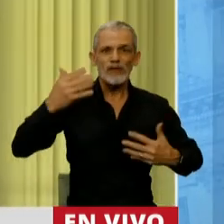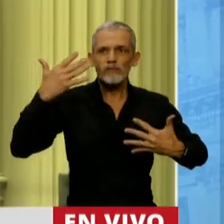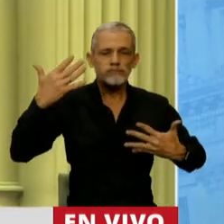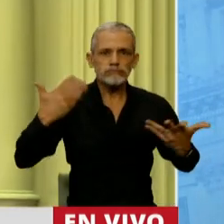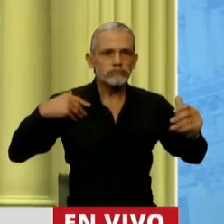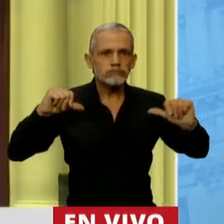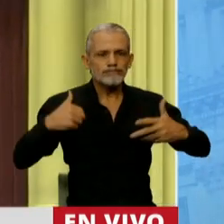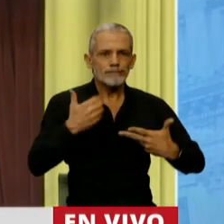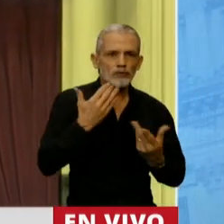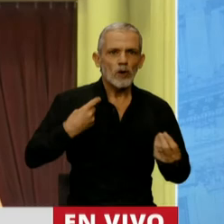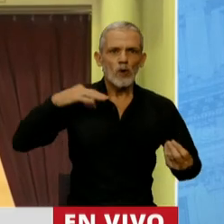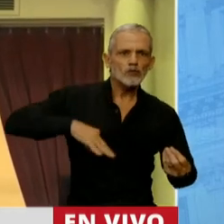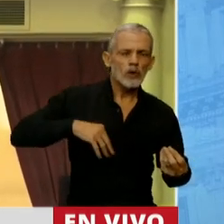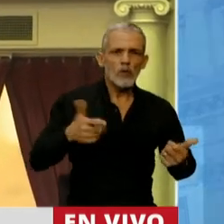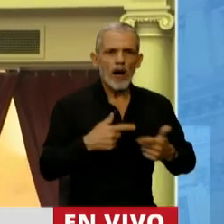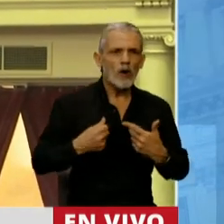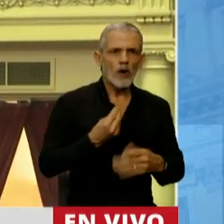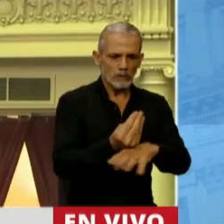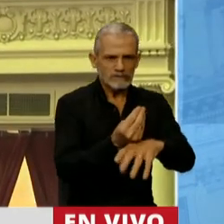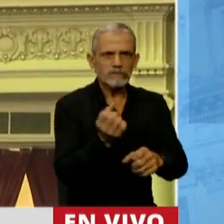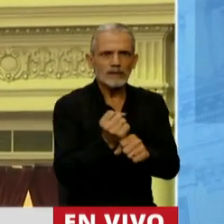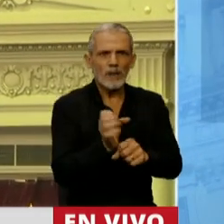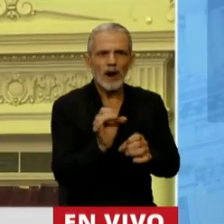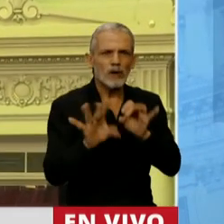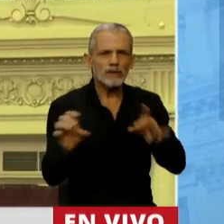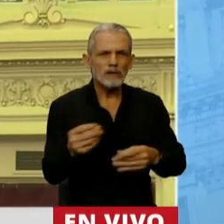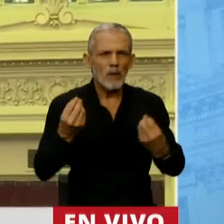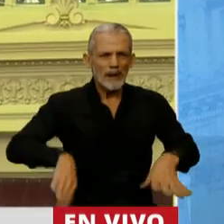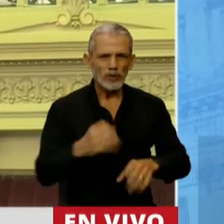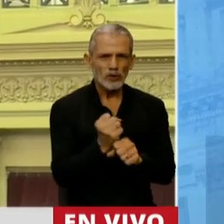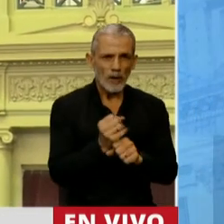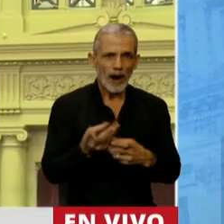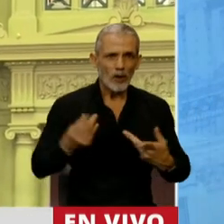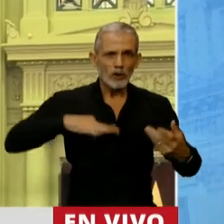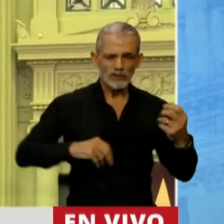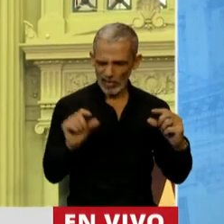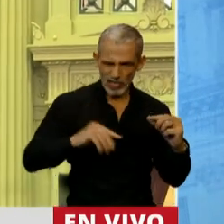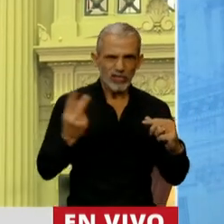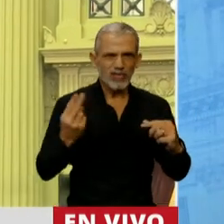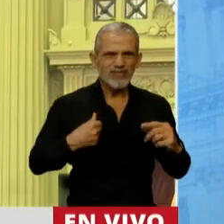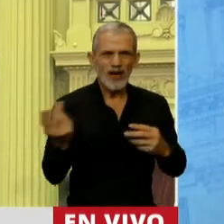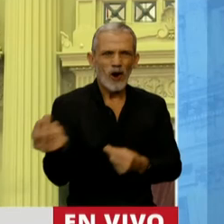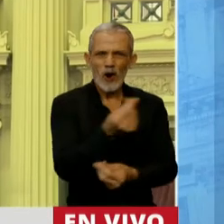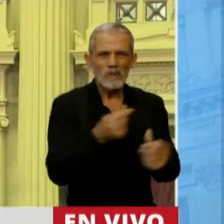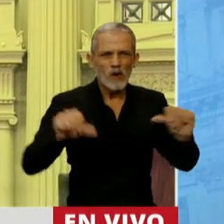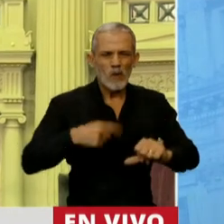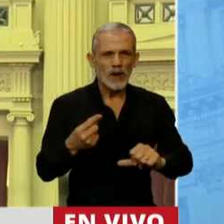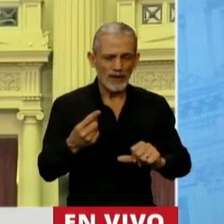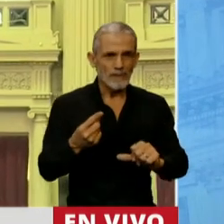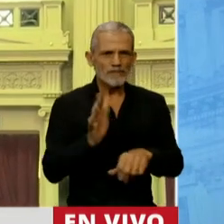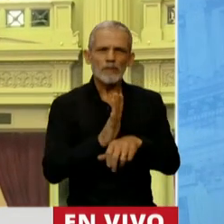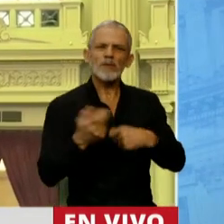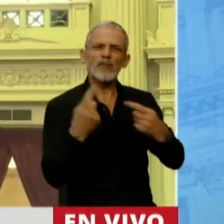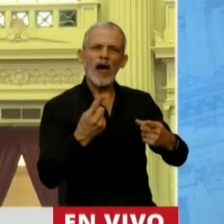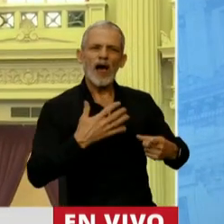tiene un salario, porque ha perdido el trabajo o porque le ha perdido poder adquisitivo, poder devolver la esperanza así como lo hizo Néstor en